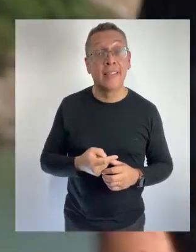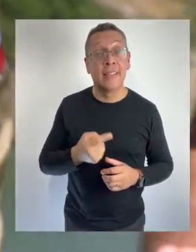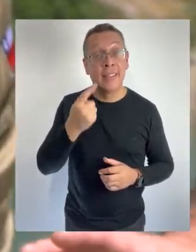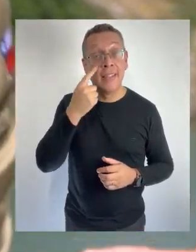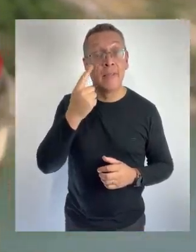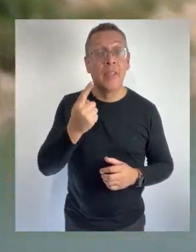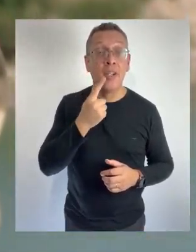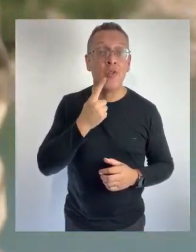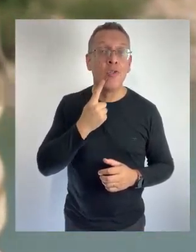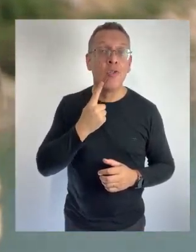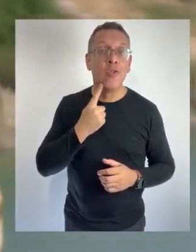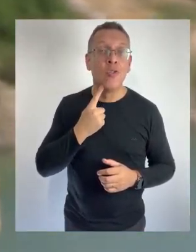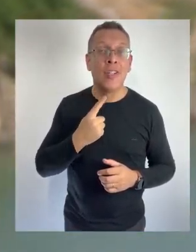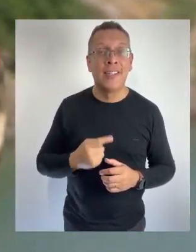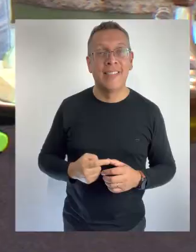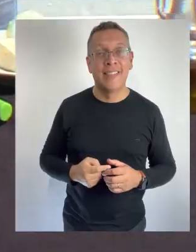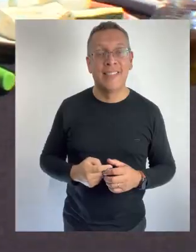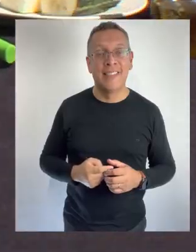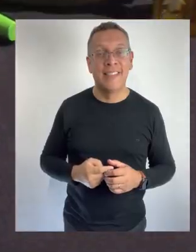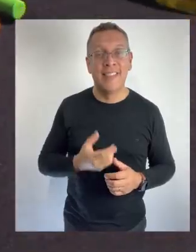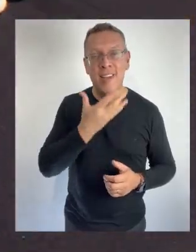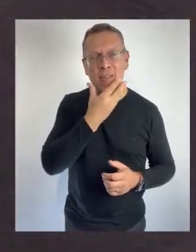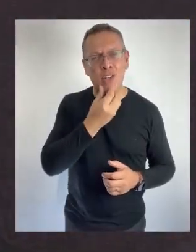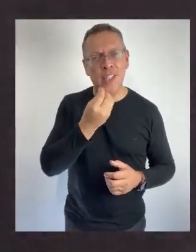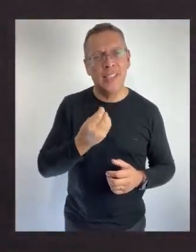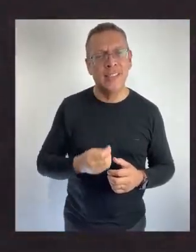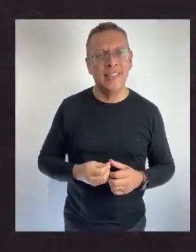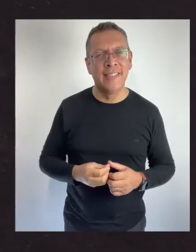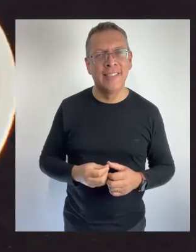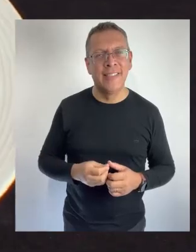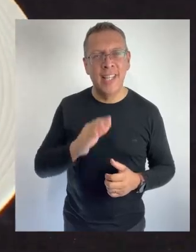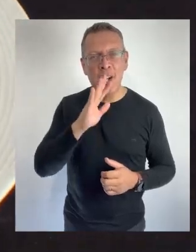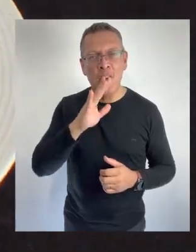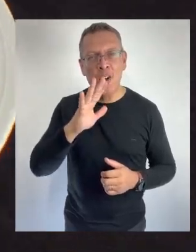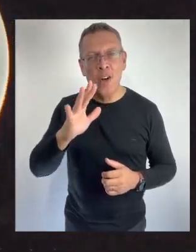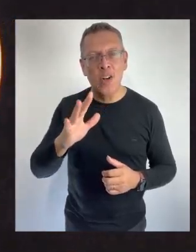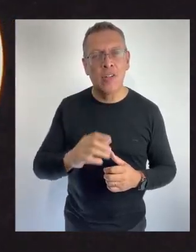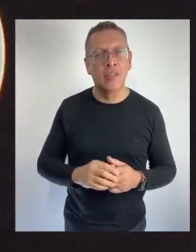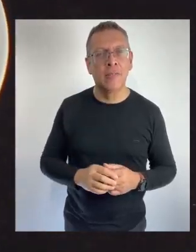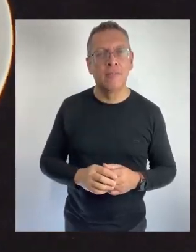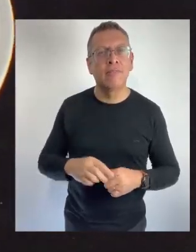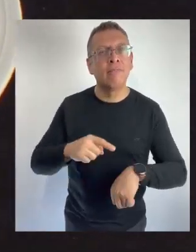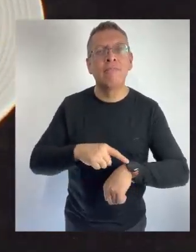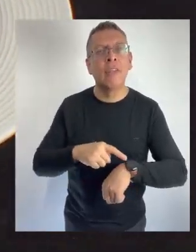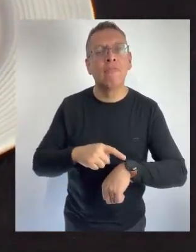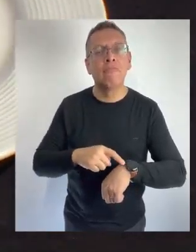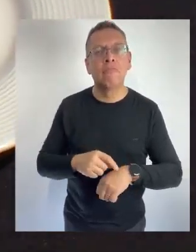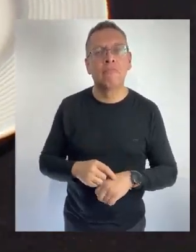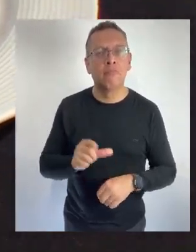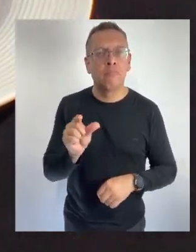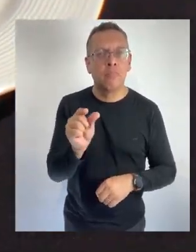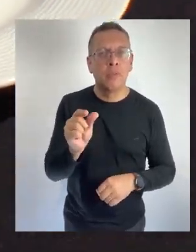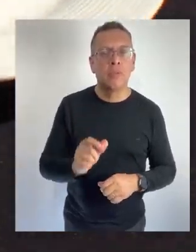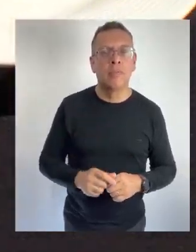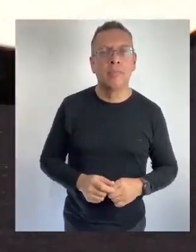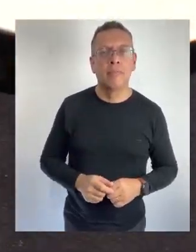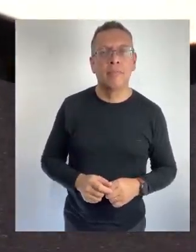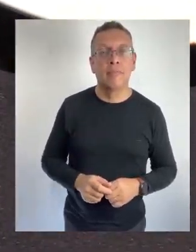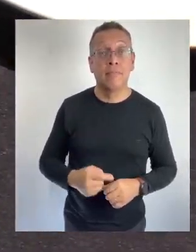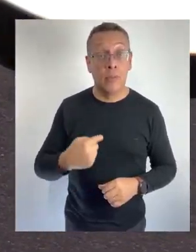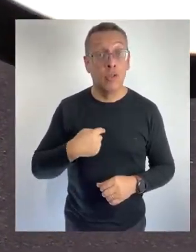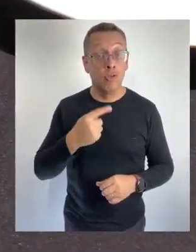bonito y en un ratito. ¿Cierto? Después ponemos. ¿No ha pasado mal? Yo tengo también un poquito más de verdur.